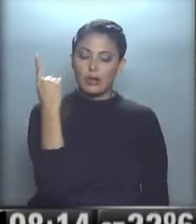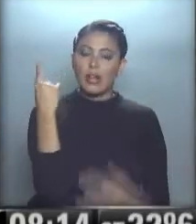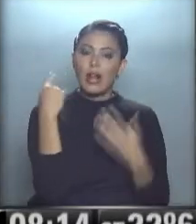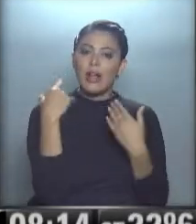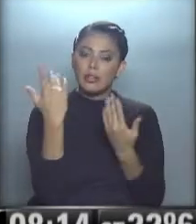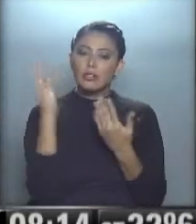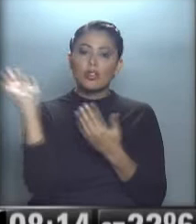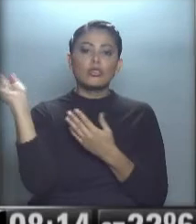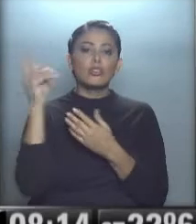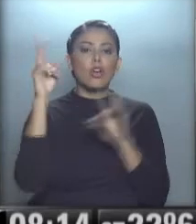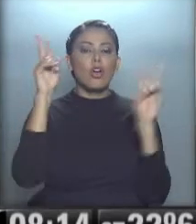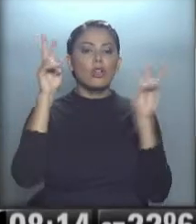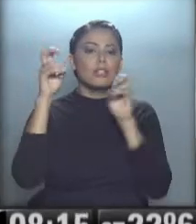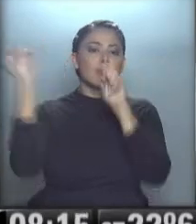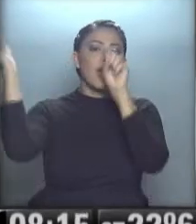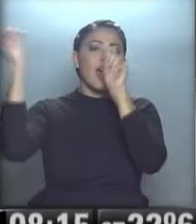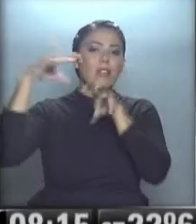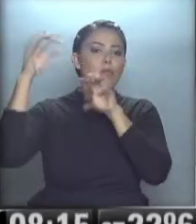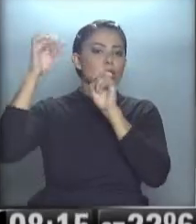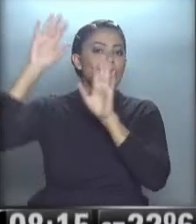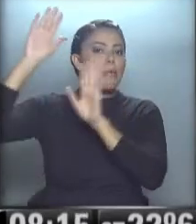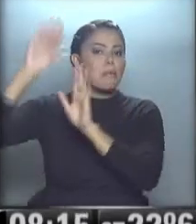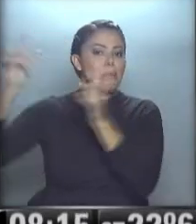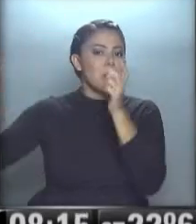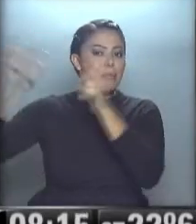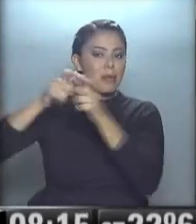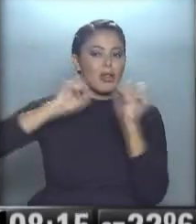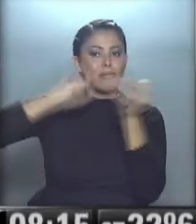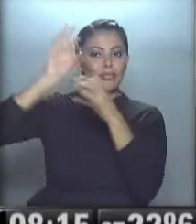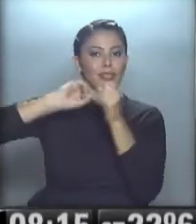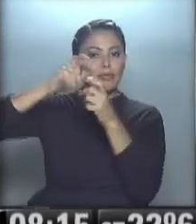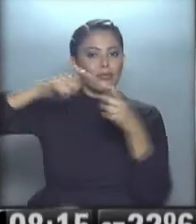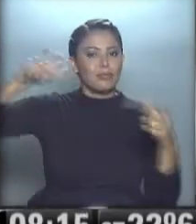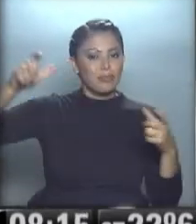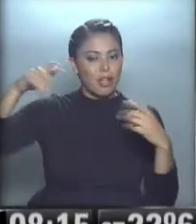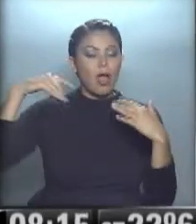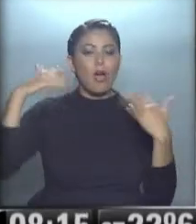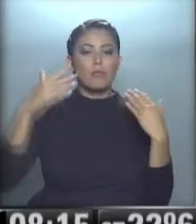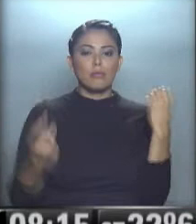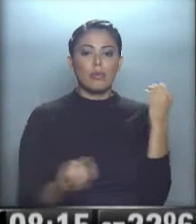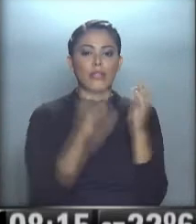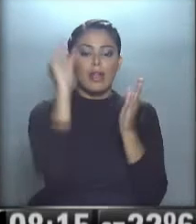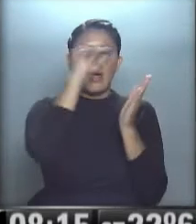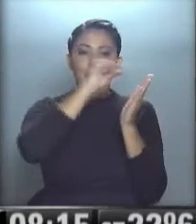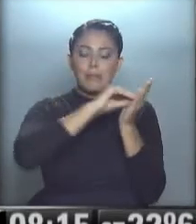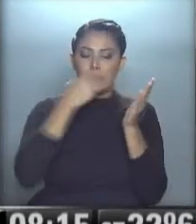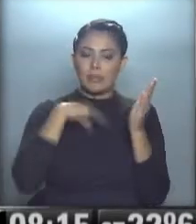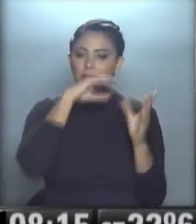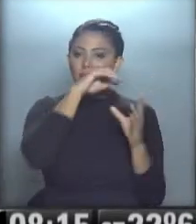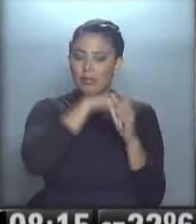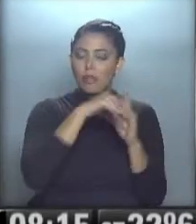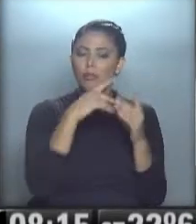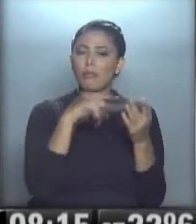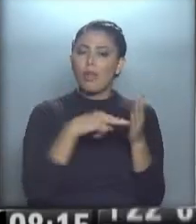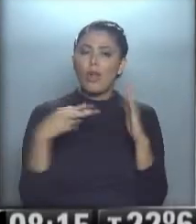de importaciones, incremento de exportaciones, garantía de transparencia para el proceso de formación de precios internos, porque el gran problema